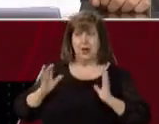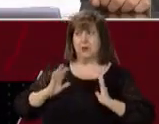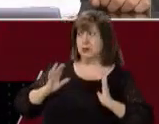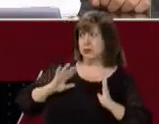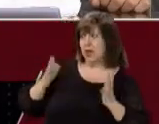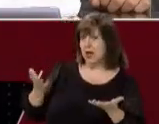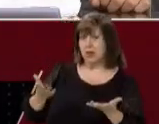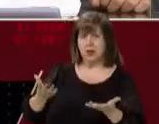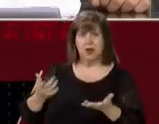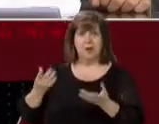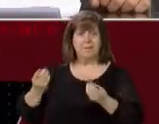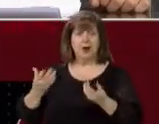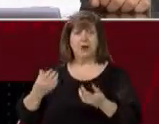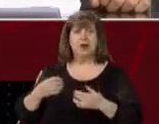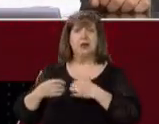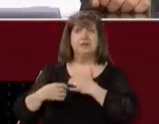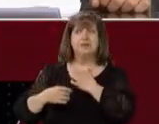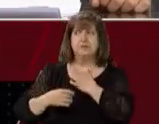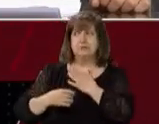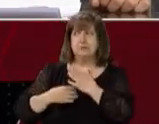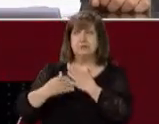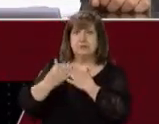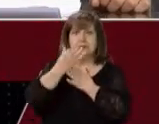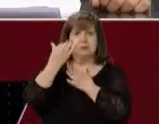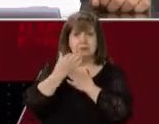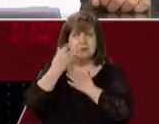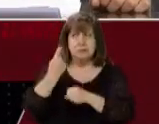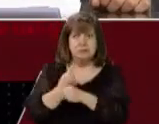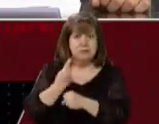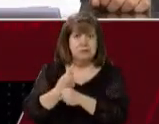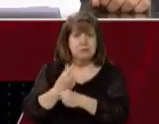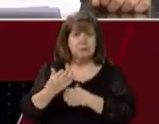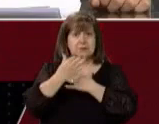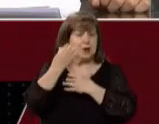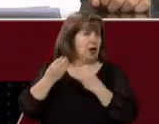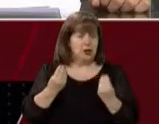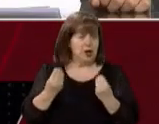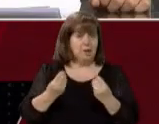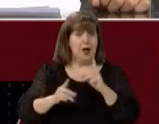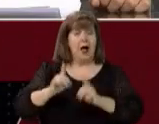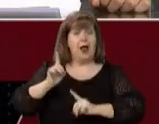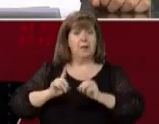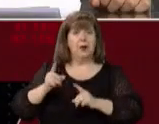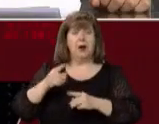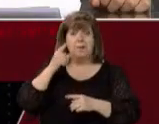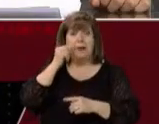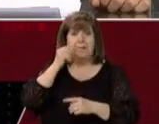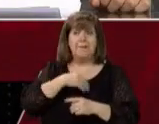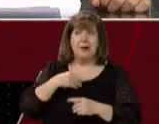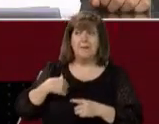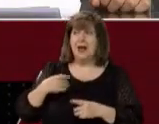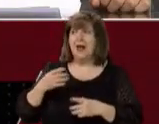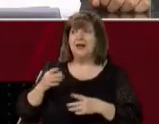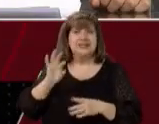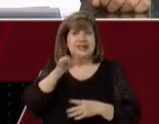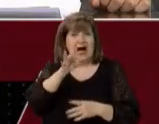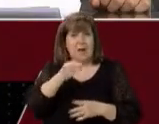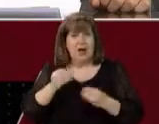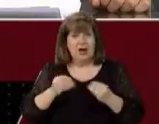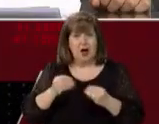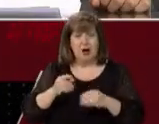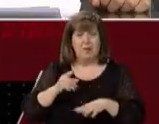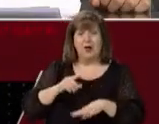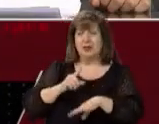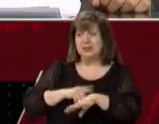¿no? Porque obviamente si hay una obstrucción, lo primero que uno hace es correr. Quizás hay papás que ya tienen como antecedentes y saben cómo ir manejando